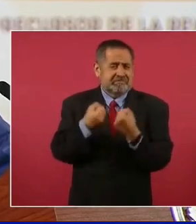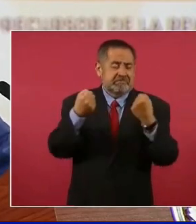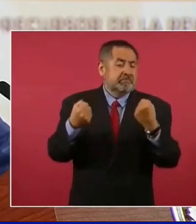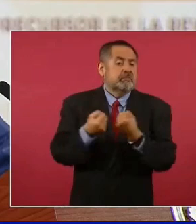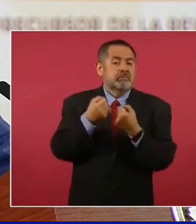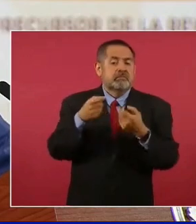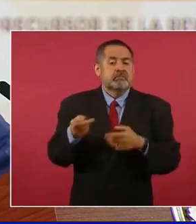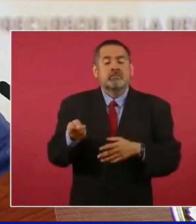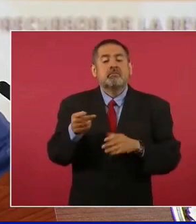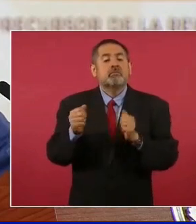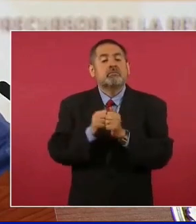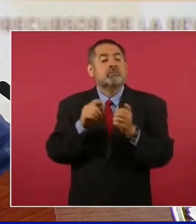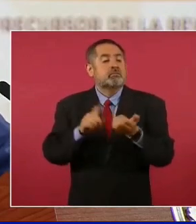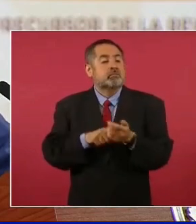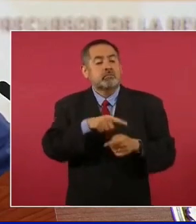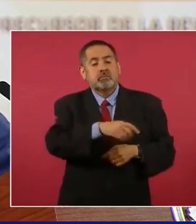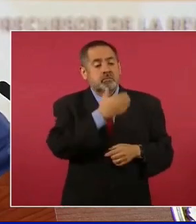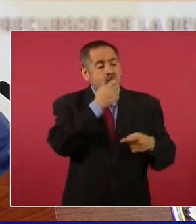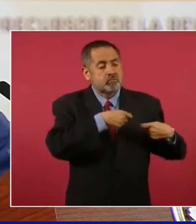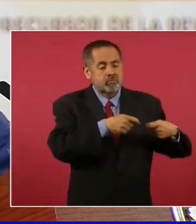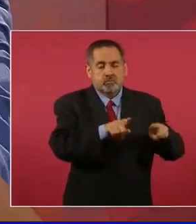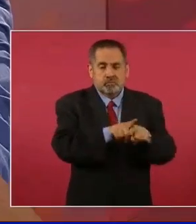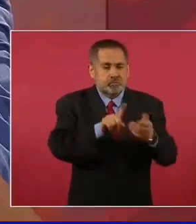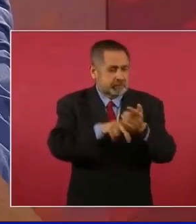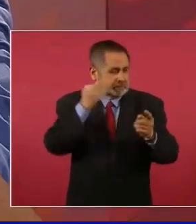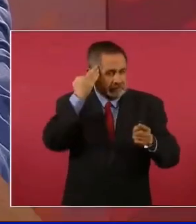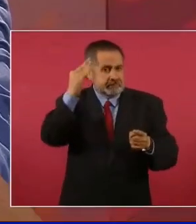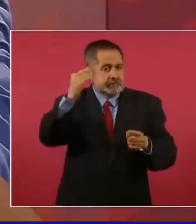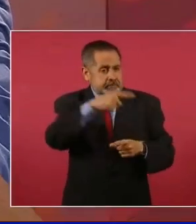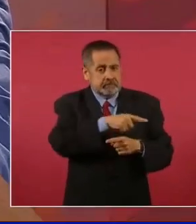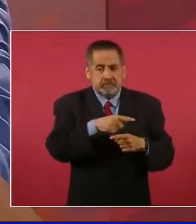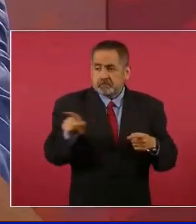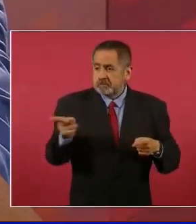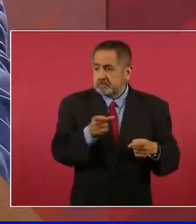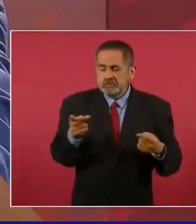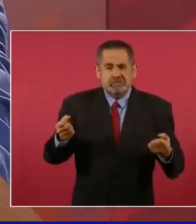sobre todo con los conservadores de entonces.